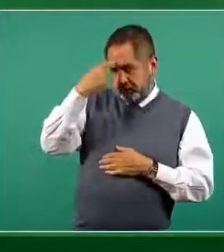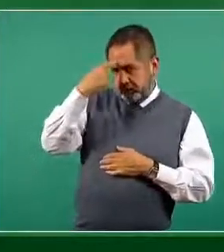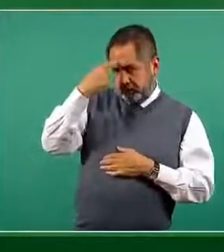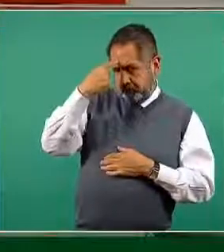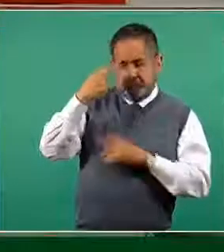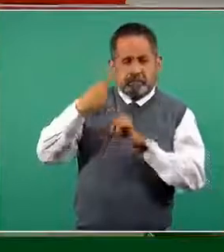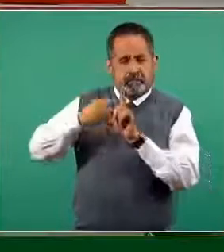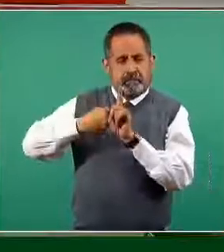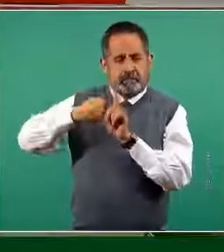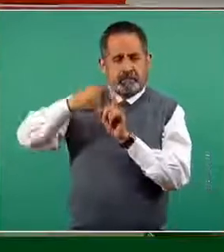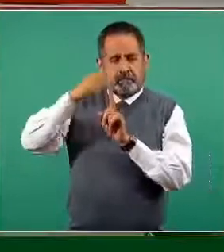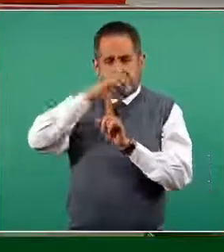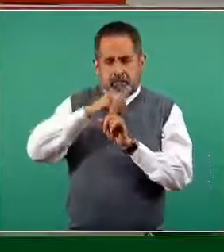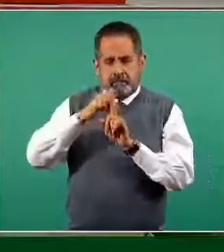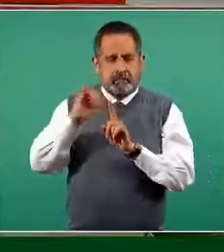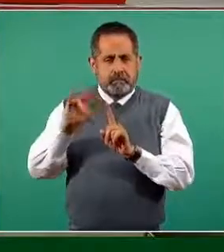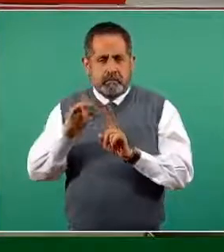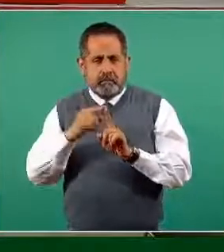contagios de COVID.